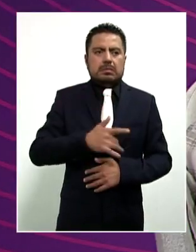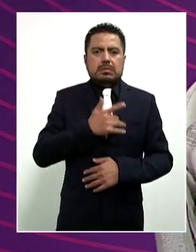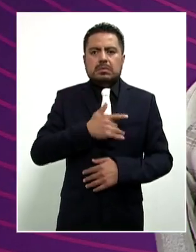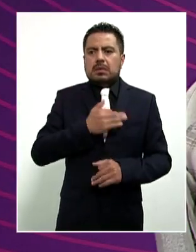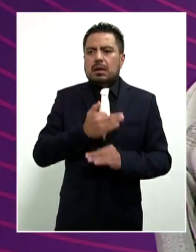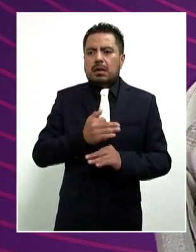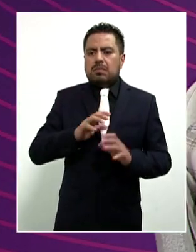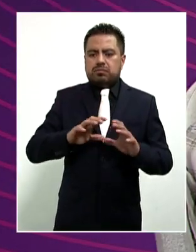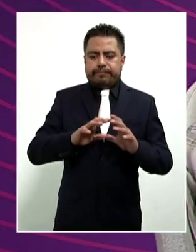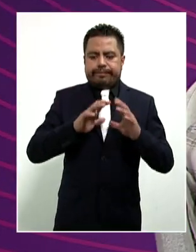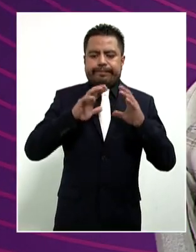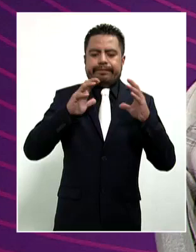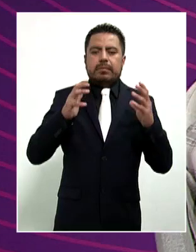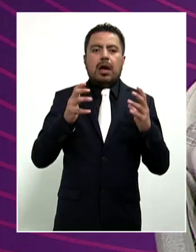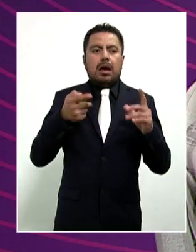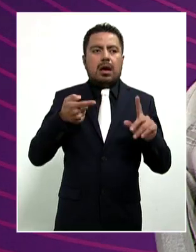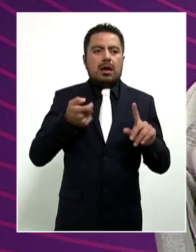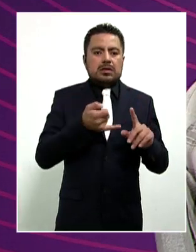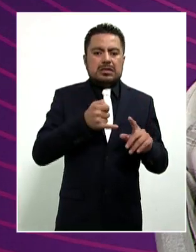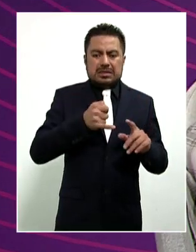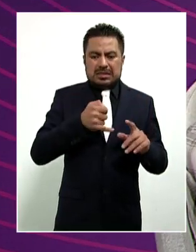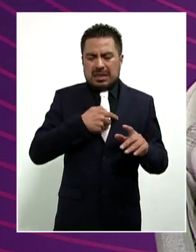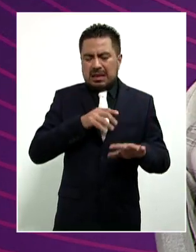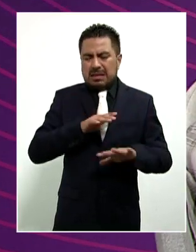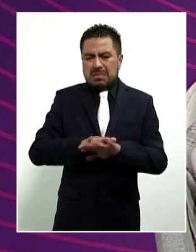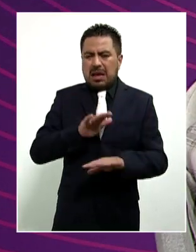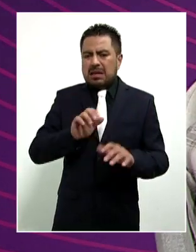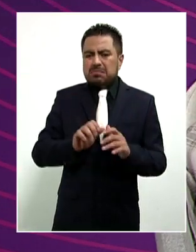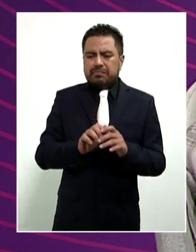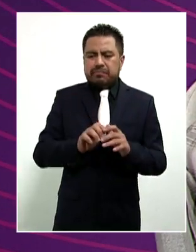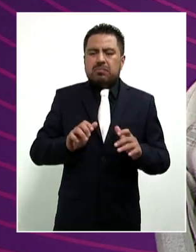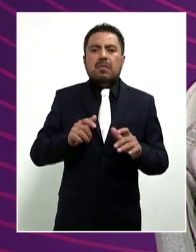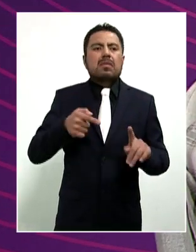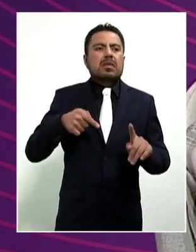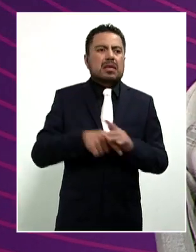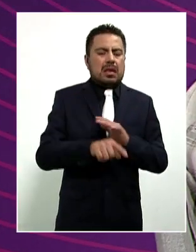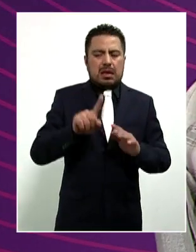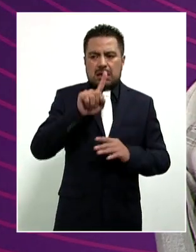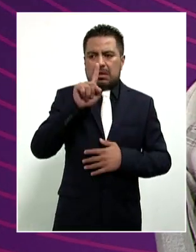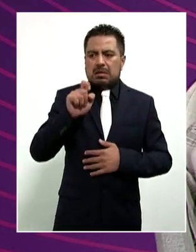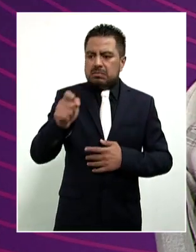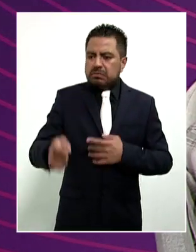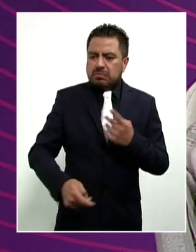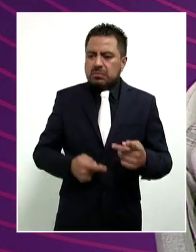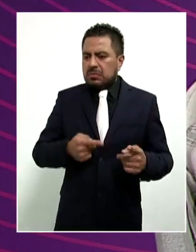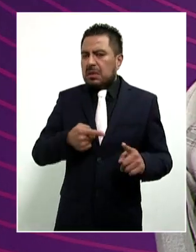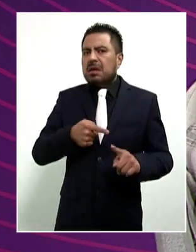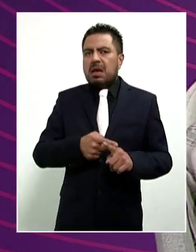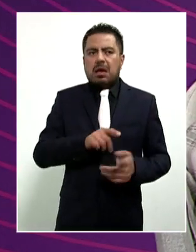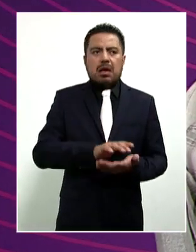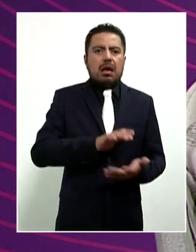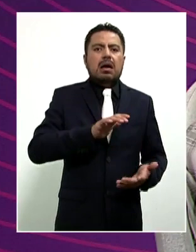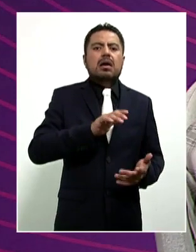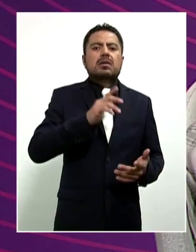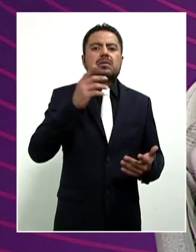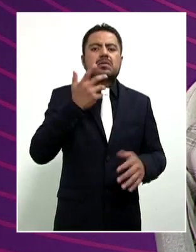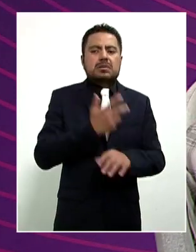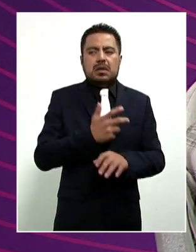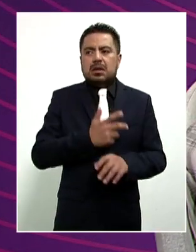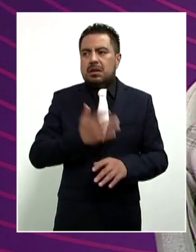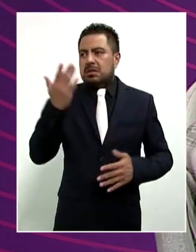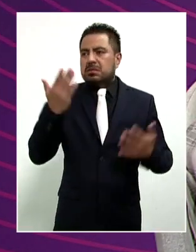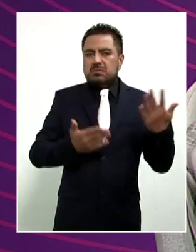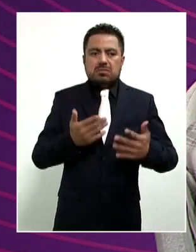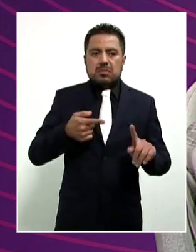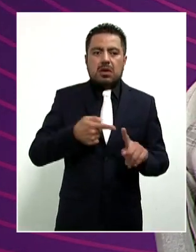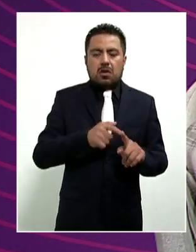en una burbuja. Hay en realidad sectores bastante amplios que tienen todo un cuestionamiento a esto y vienen los Estados Unidos y vienen varios otros